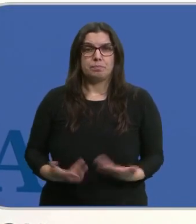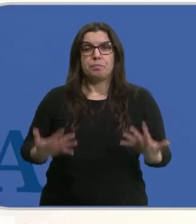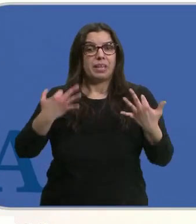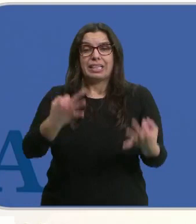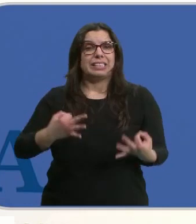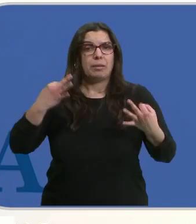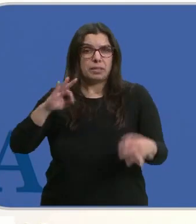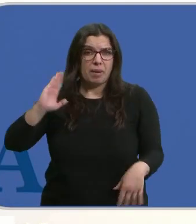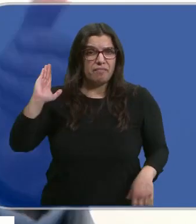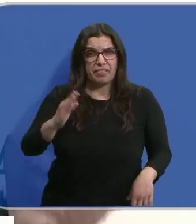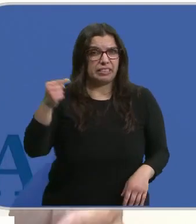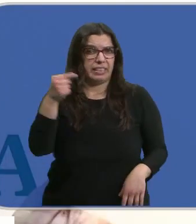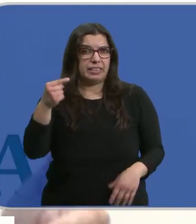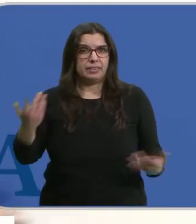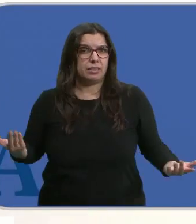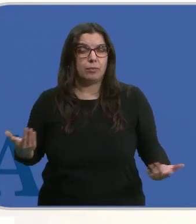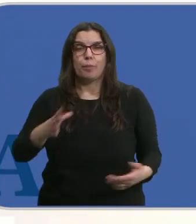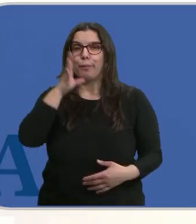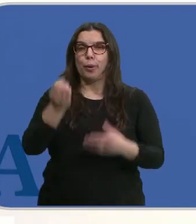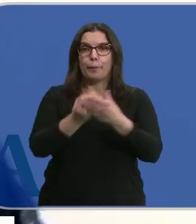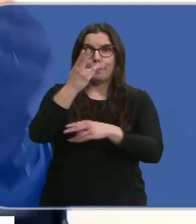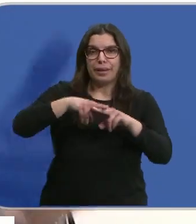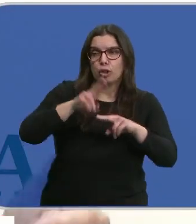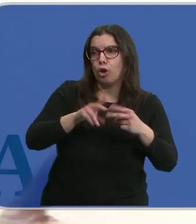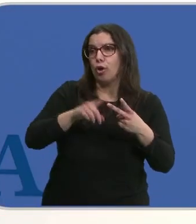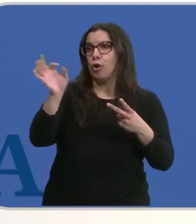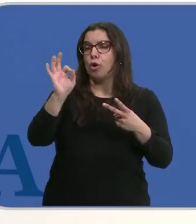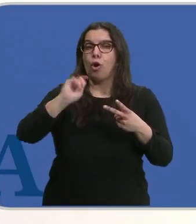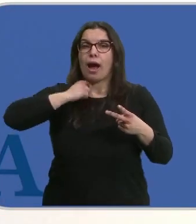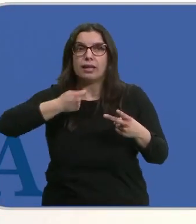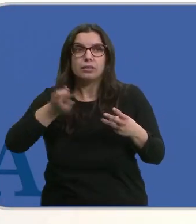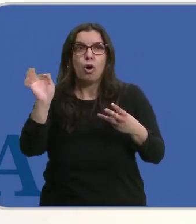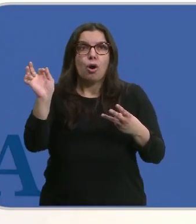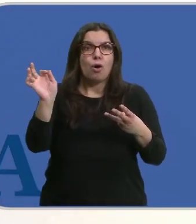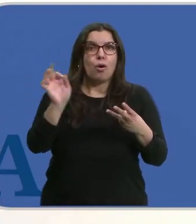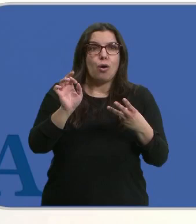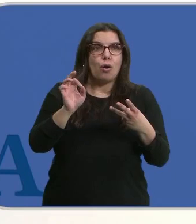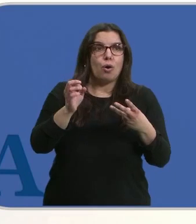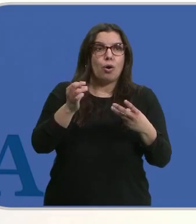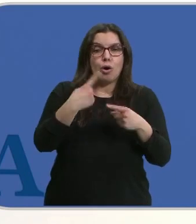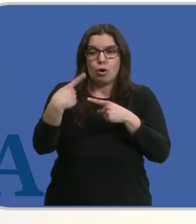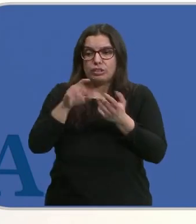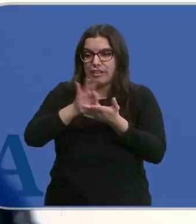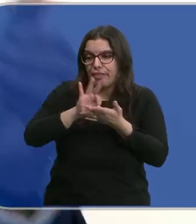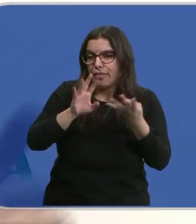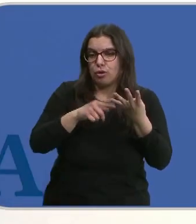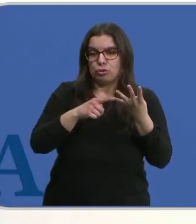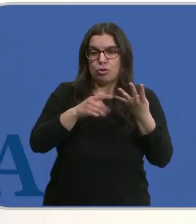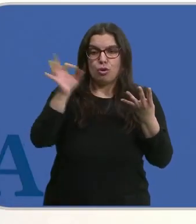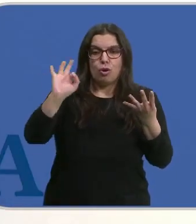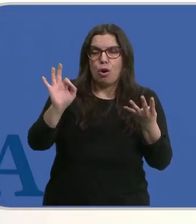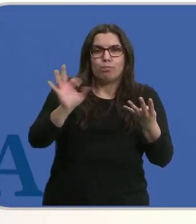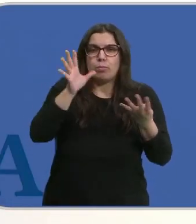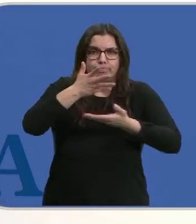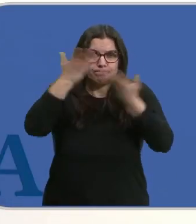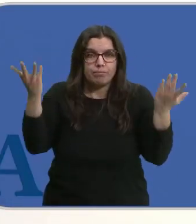Siempre afecta negativamente, bien sea por el petróleo, bien sea por el gas, bien sea por los bienes de servicio, bien sea